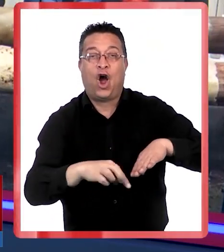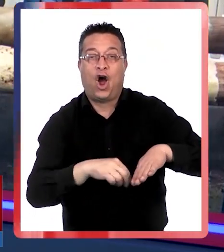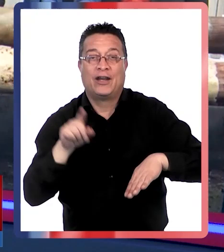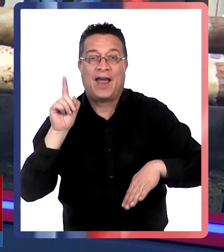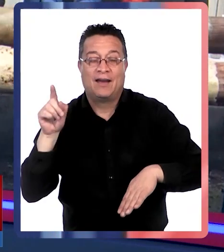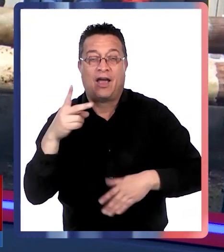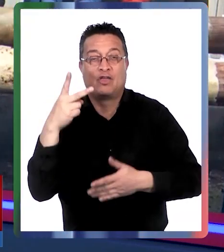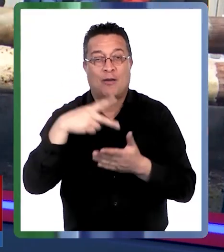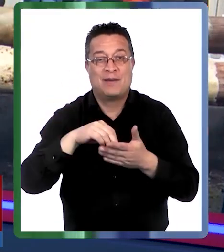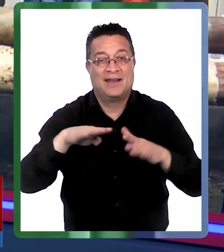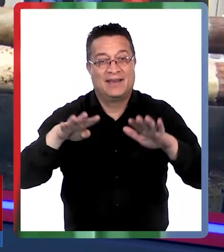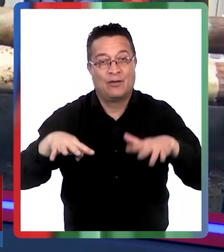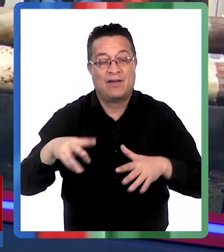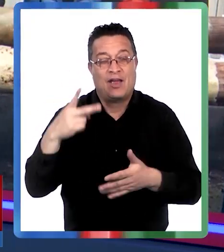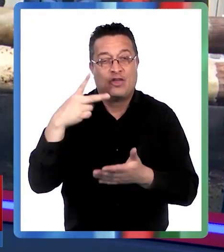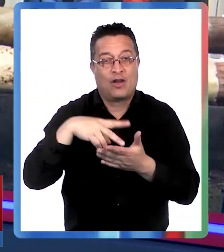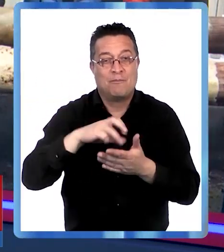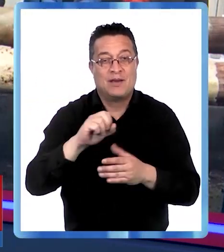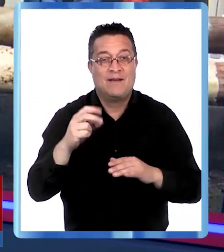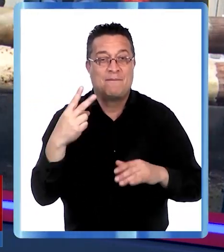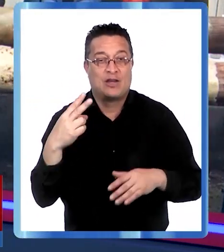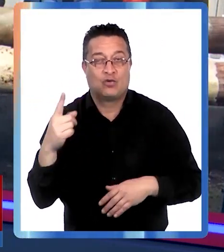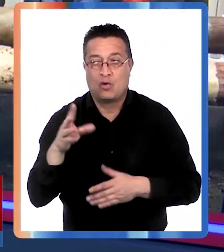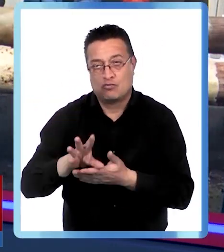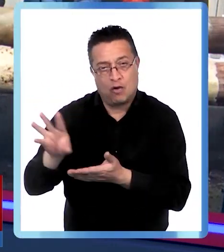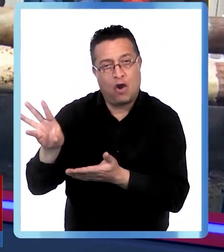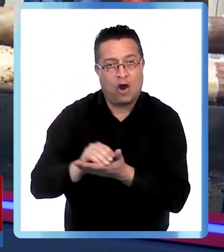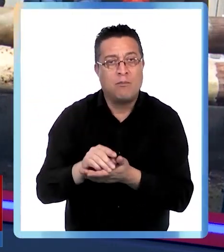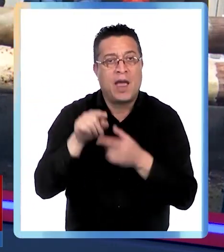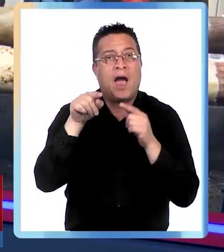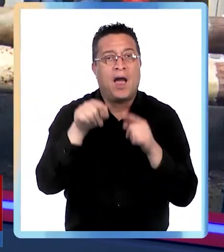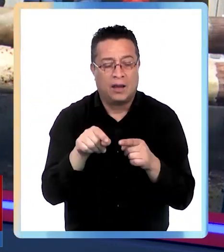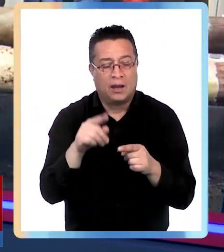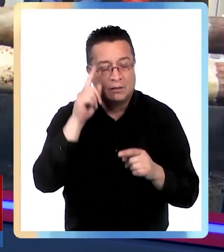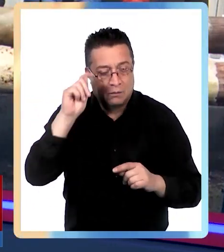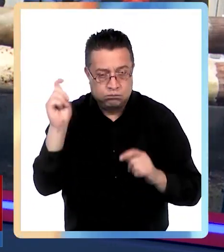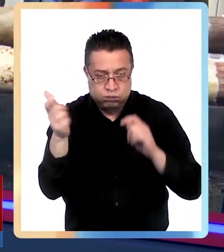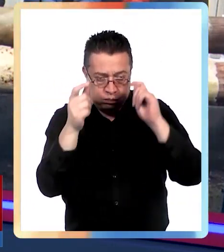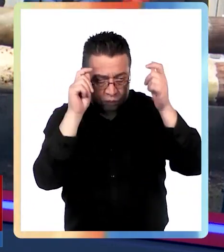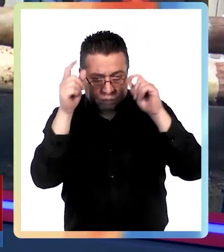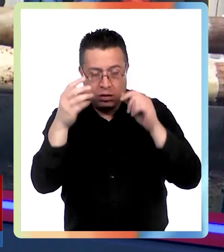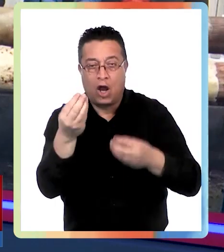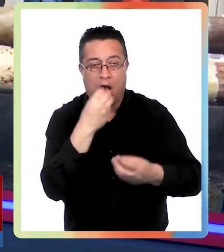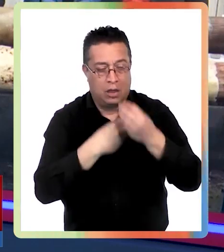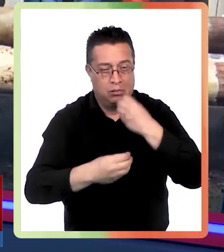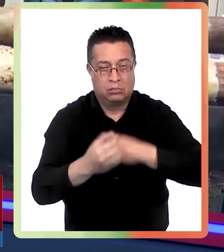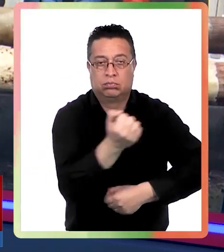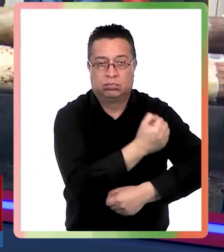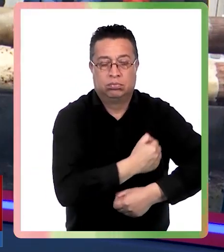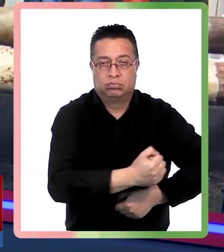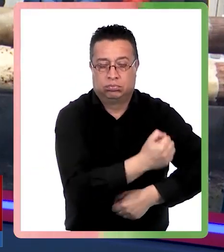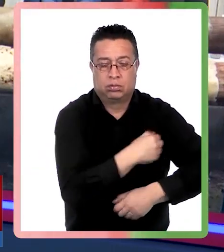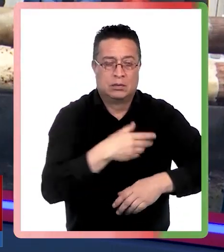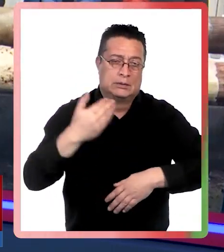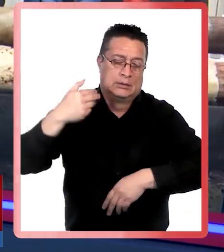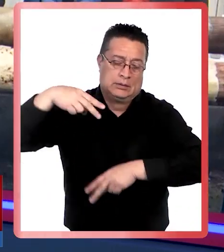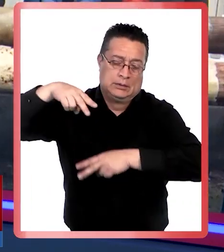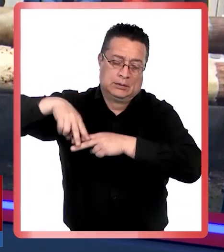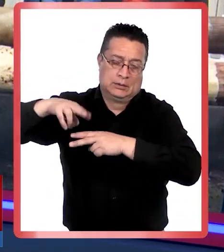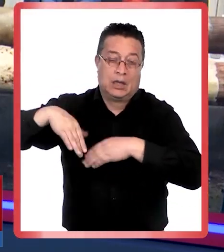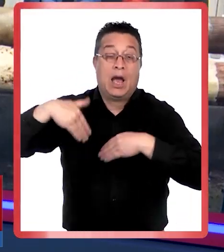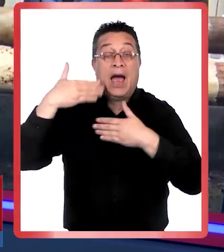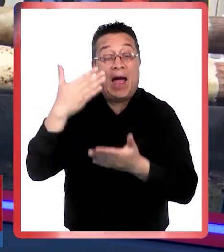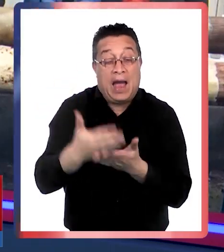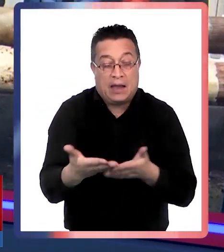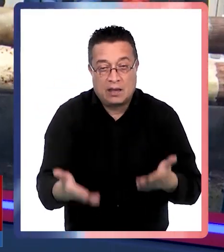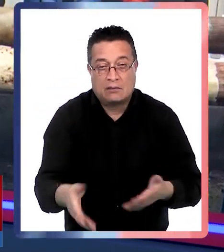entre 2019 y 2021 este Busca la recuperación e Innovación gastronómica desde la cocina ancestral hasta la